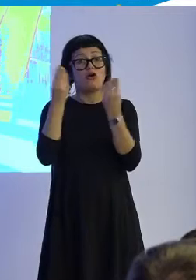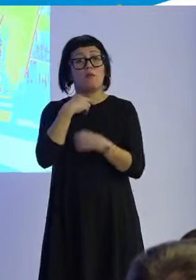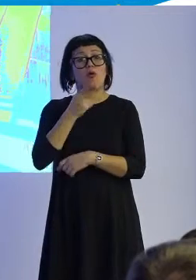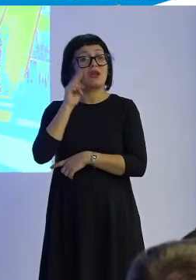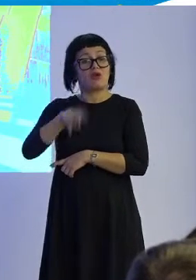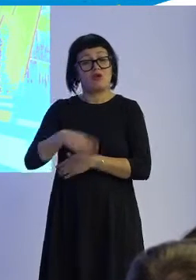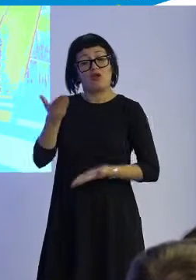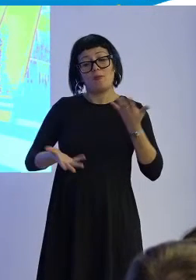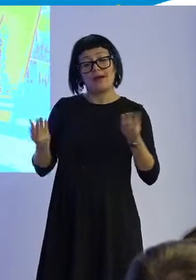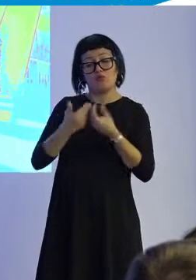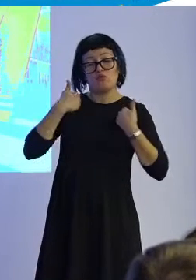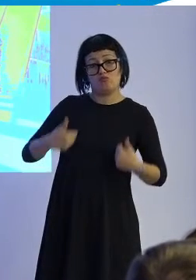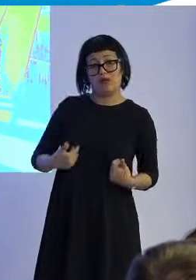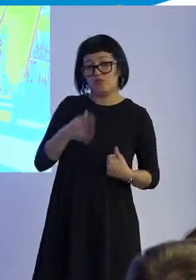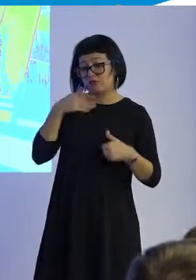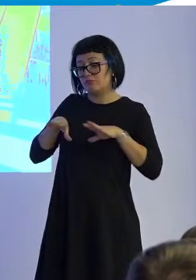utilizarlo.